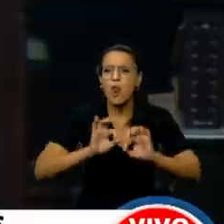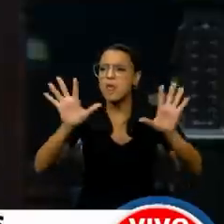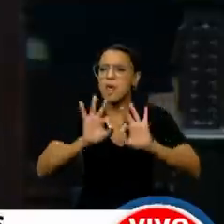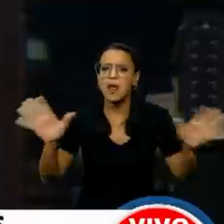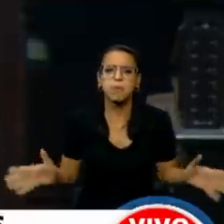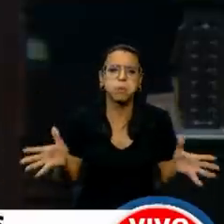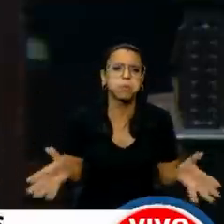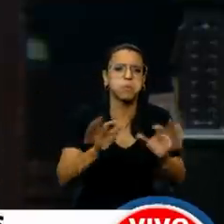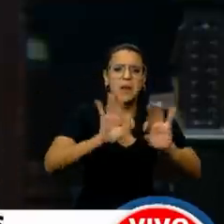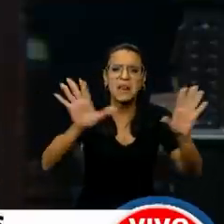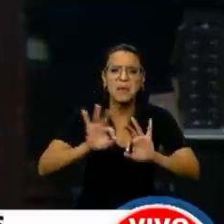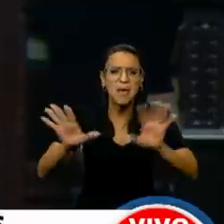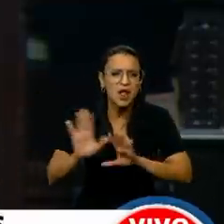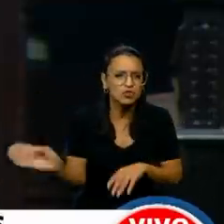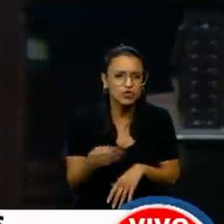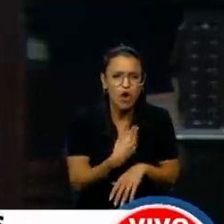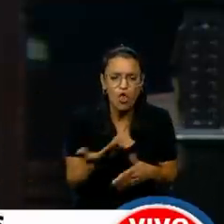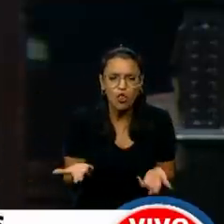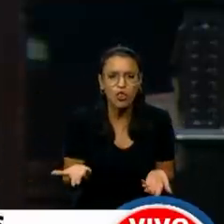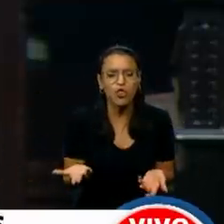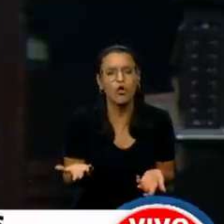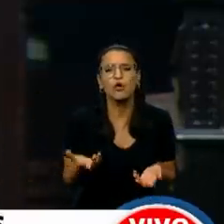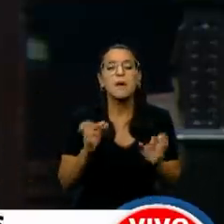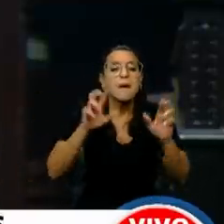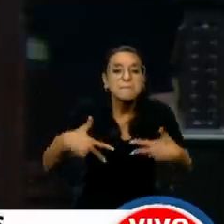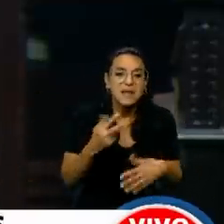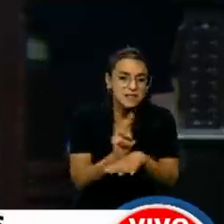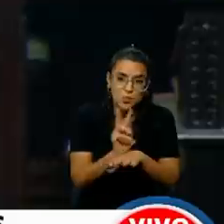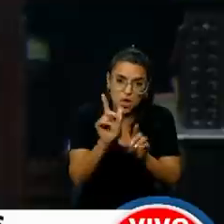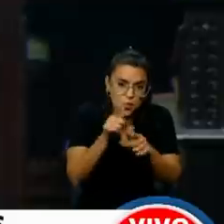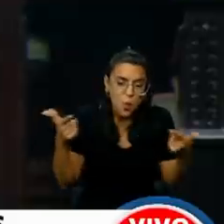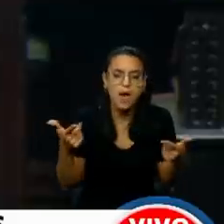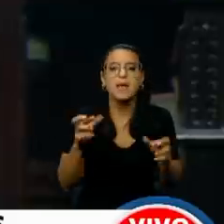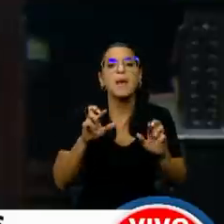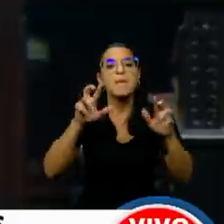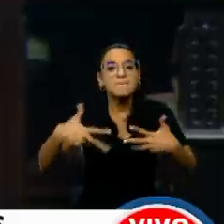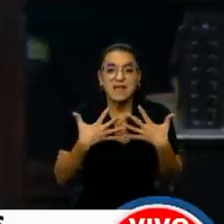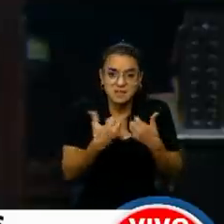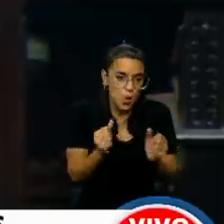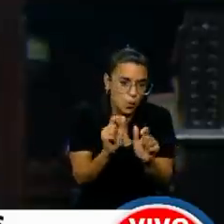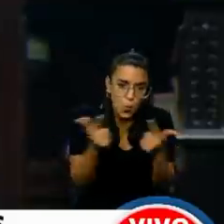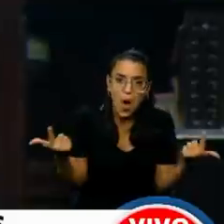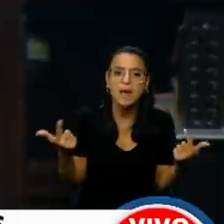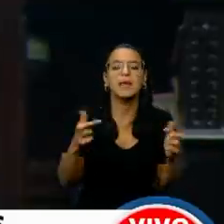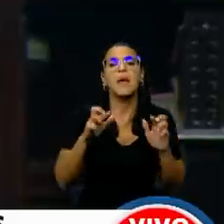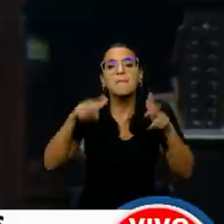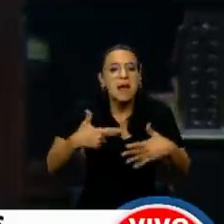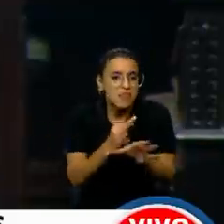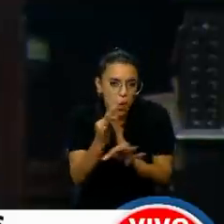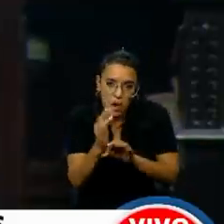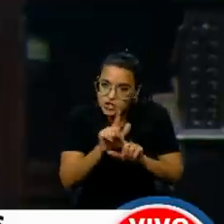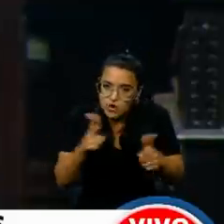por eso no tenemos un plan de seguridad no tenemos un plan de salud no tenemos un plan de